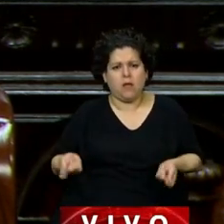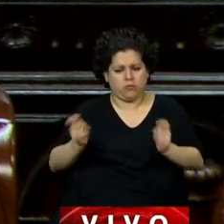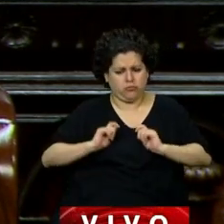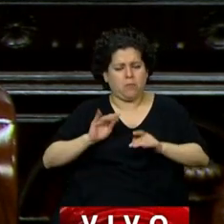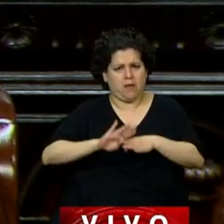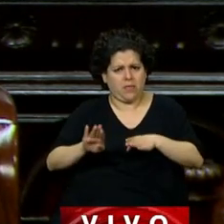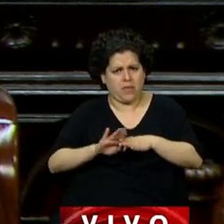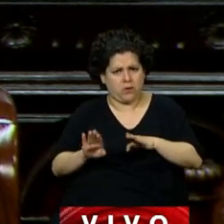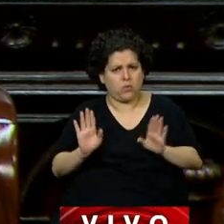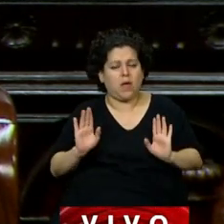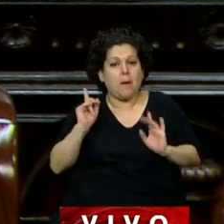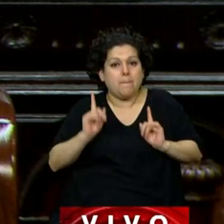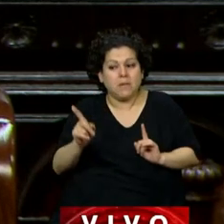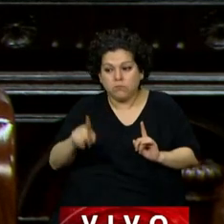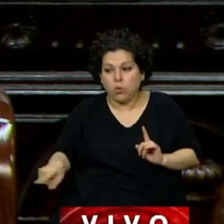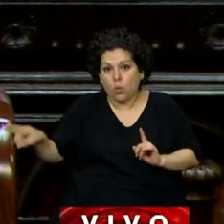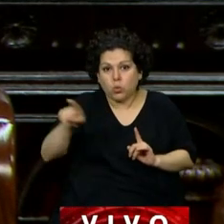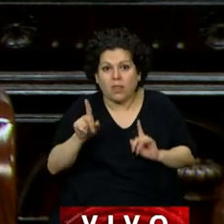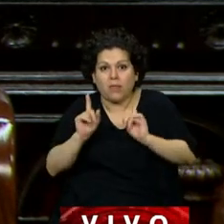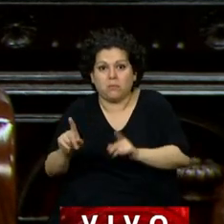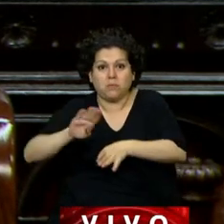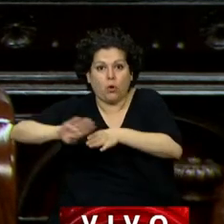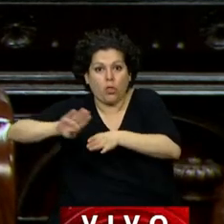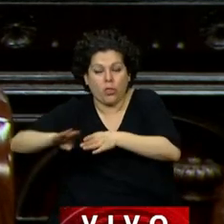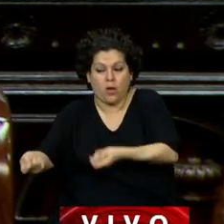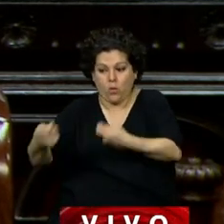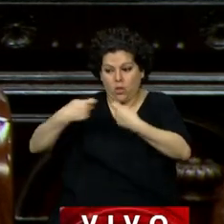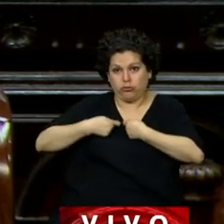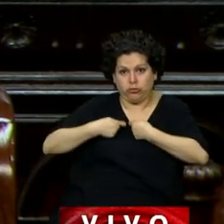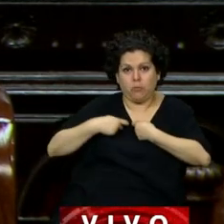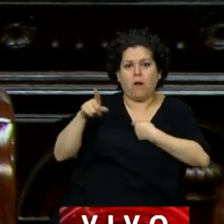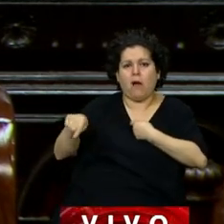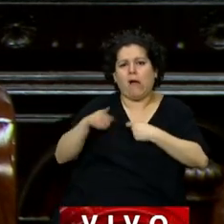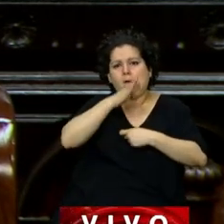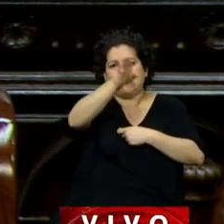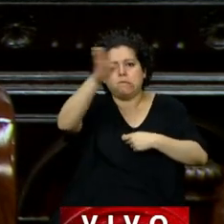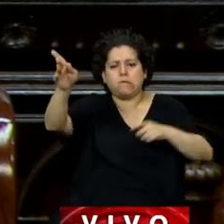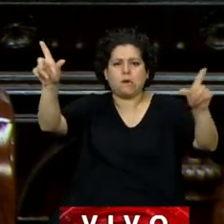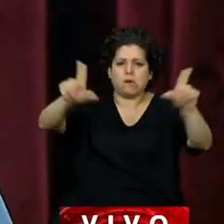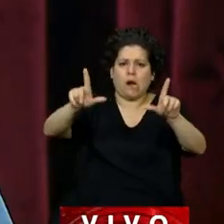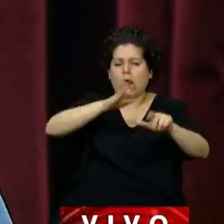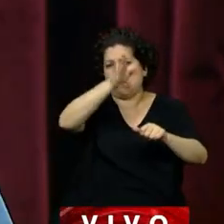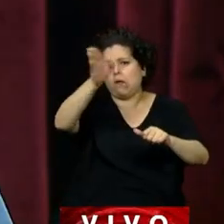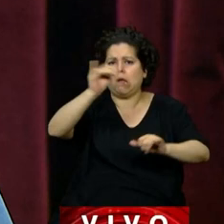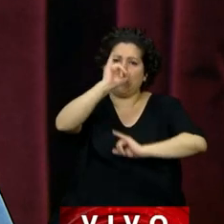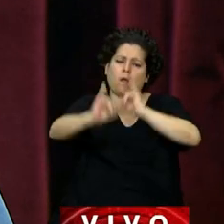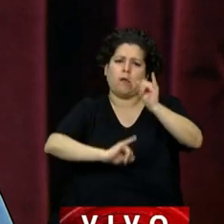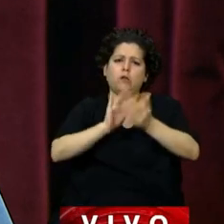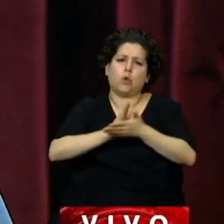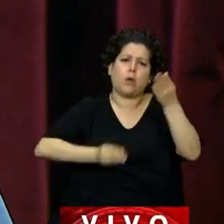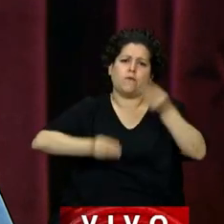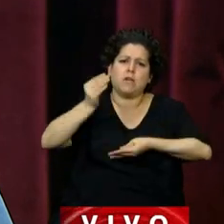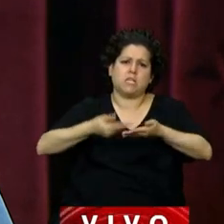ahora, los mismos que nos endeudaron andan en canales de televisión dando clases de